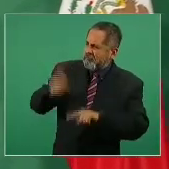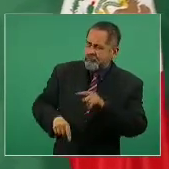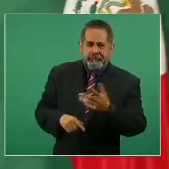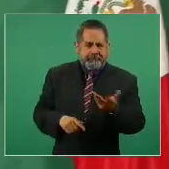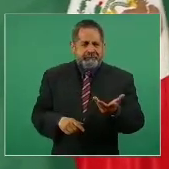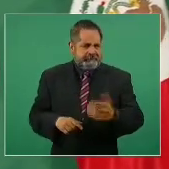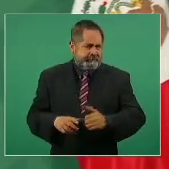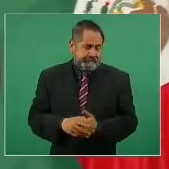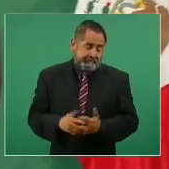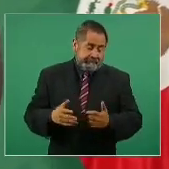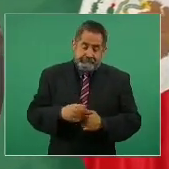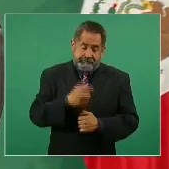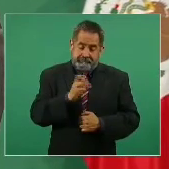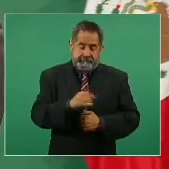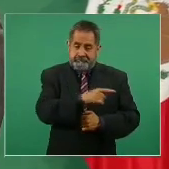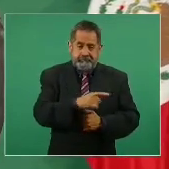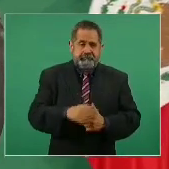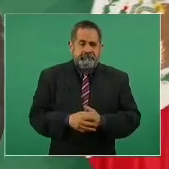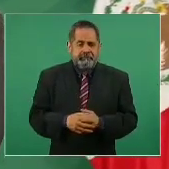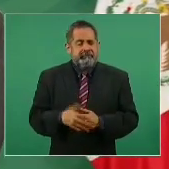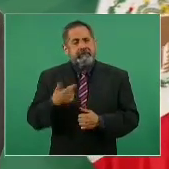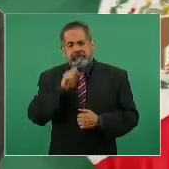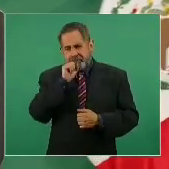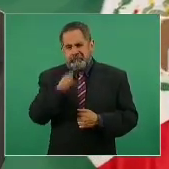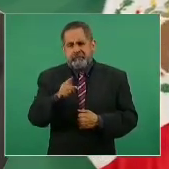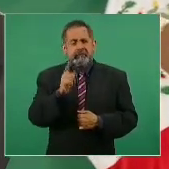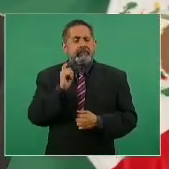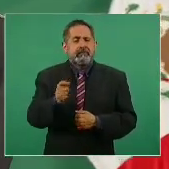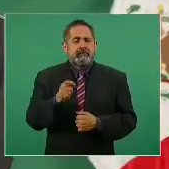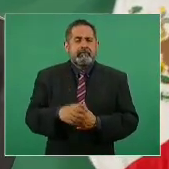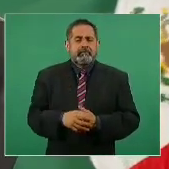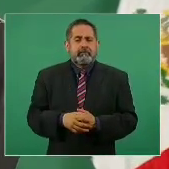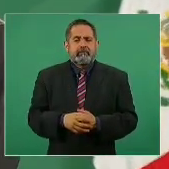Pero es también el momento